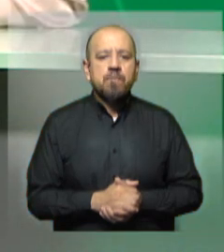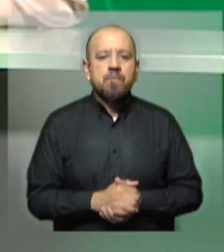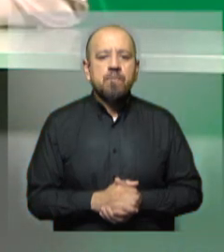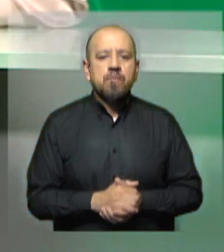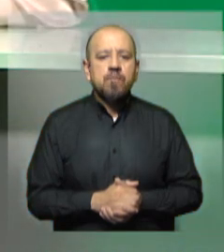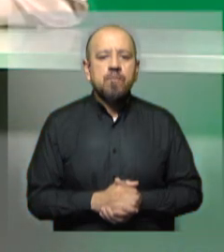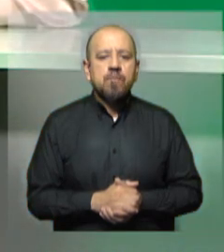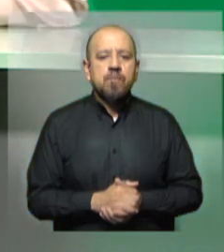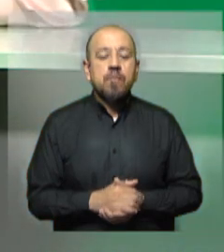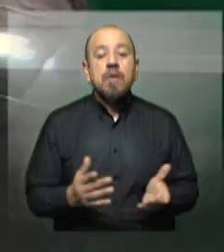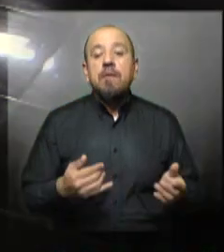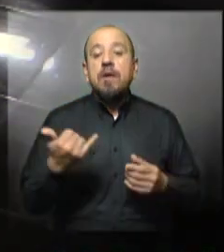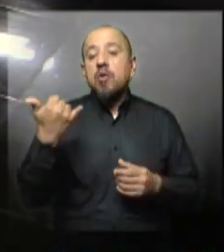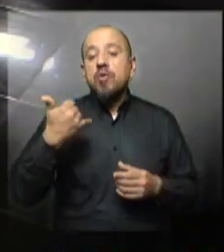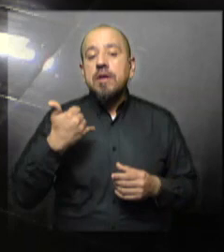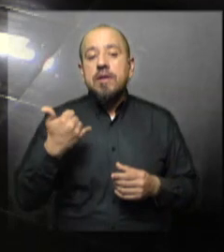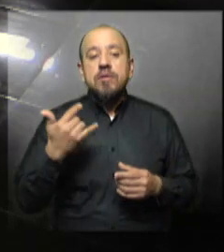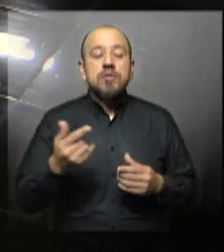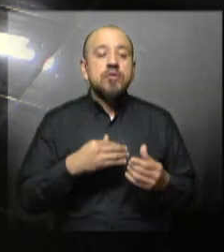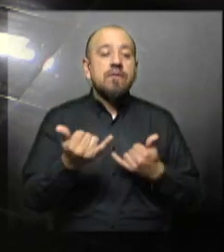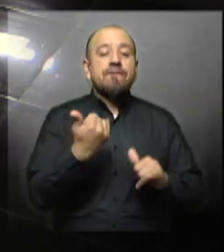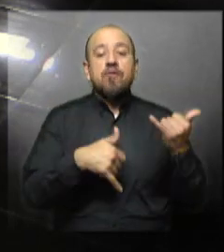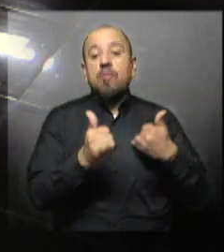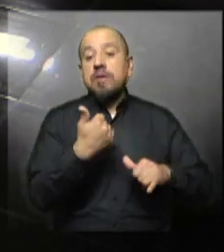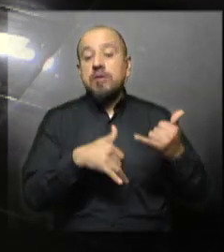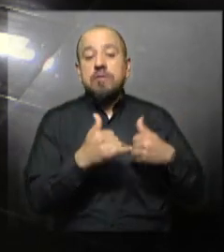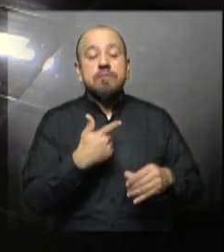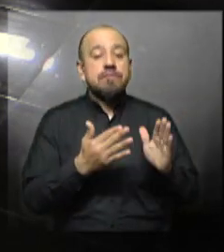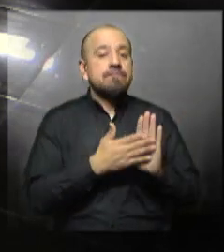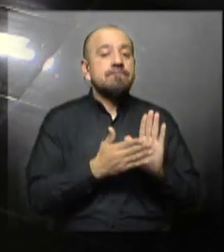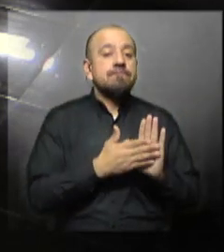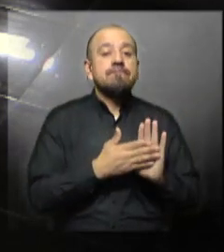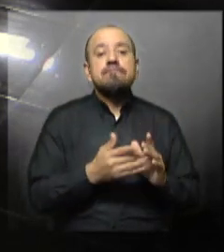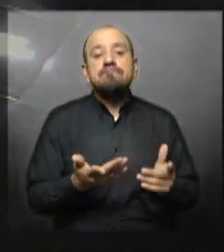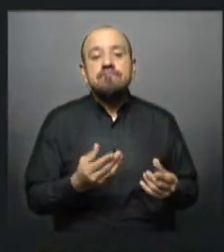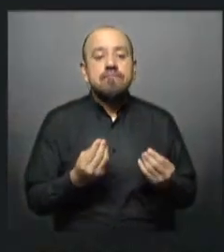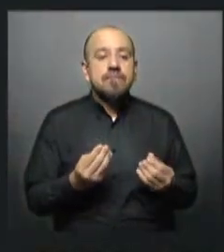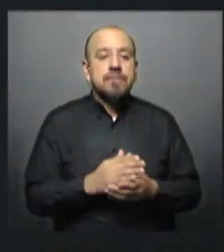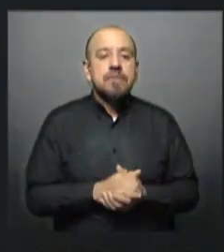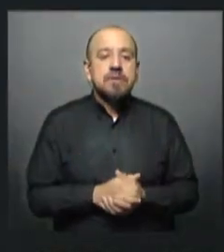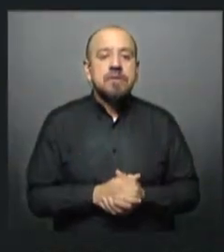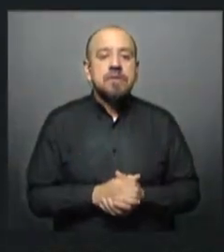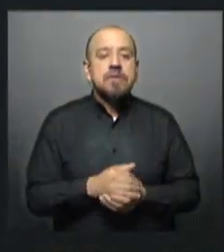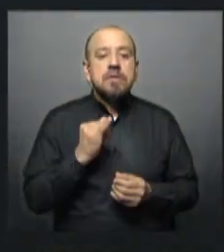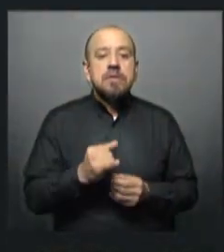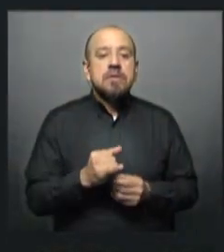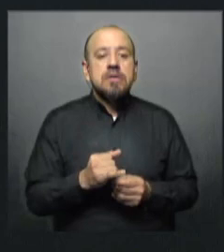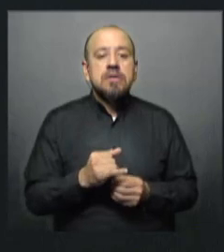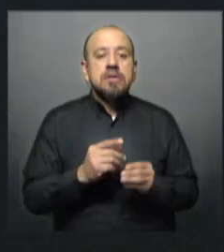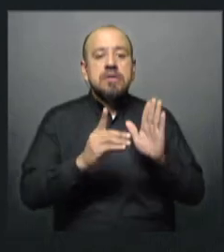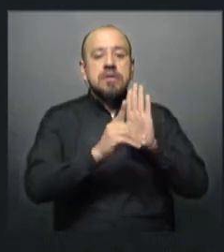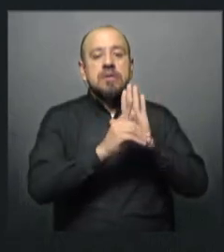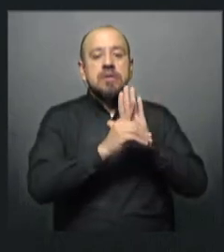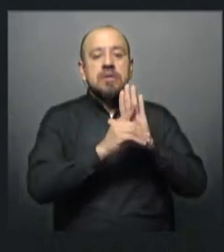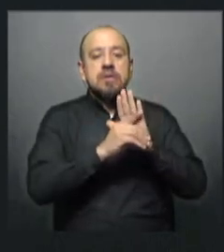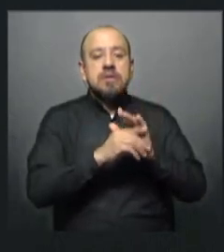bueno Germán contanos Este datos no no muy esperanzadores exactamente vamos a analizar ahora los datos del